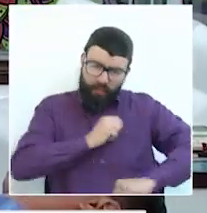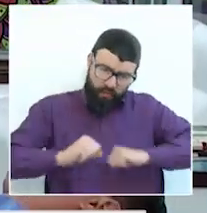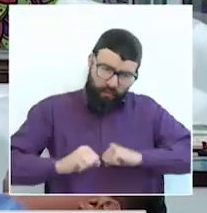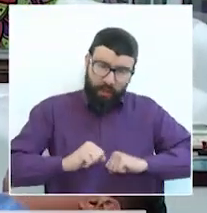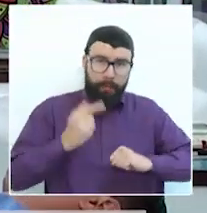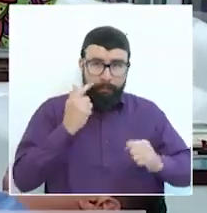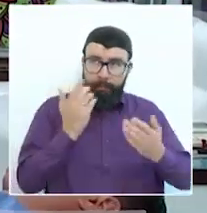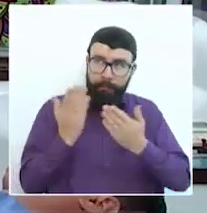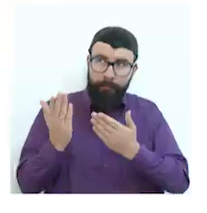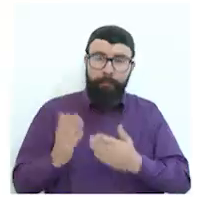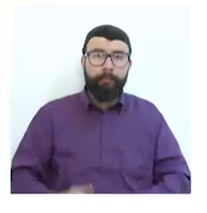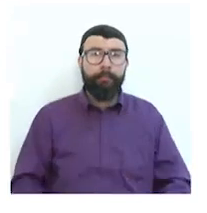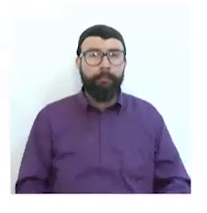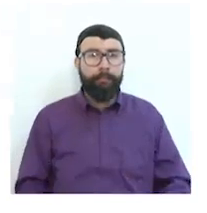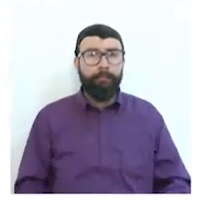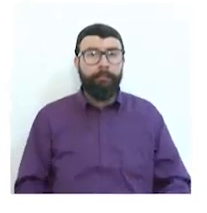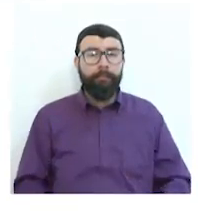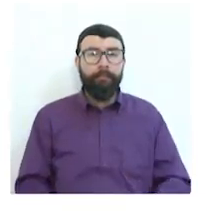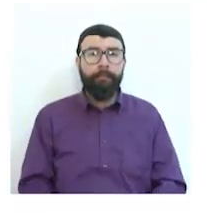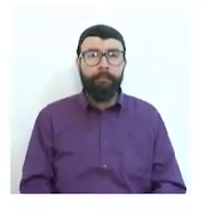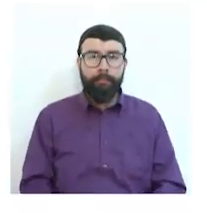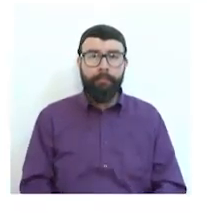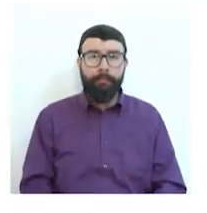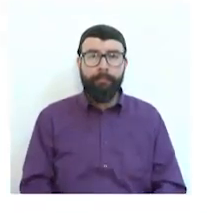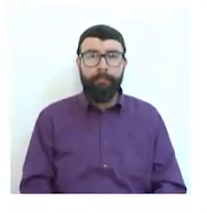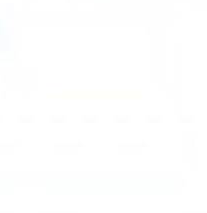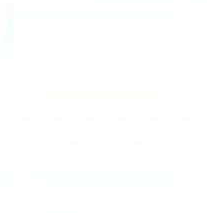este siguiente corte.